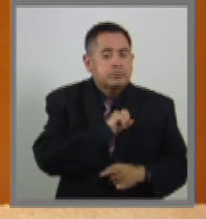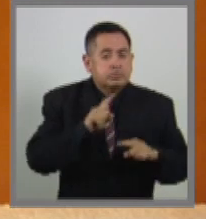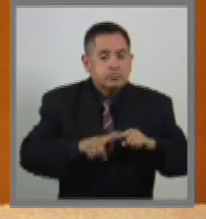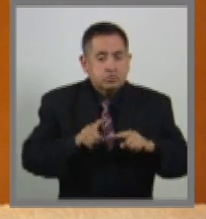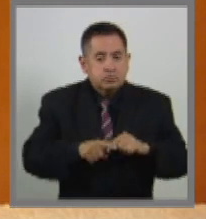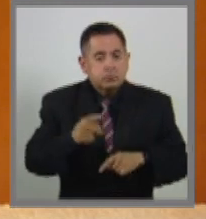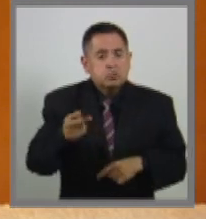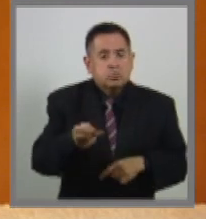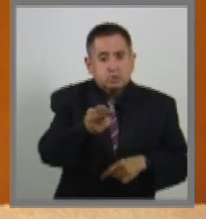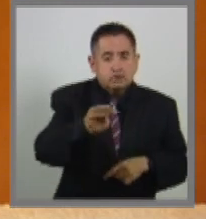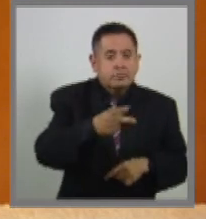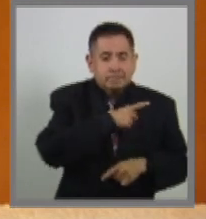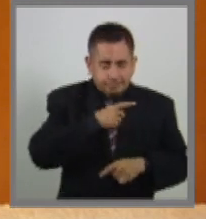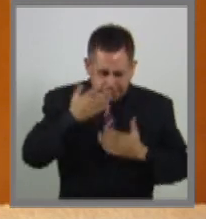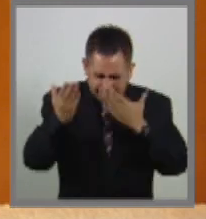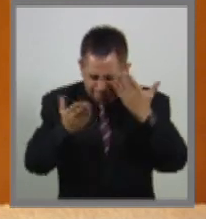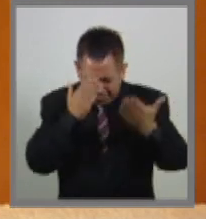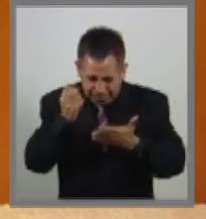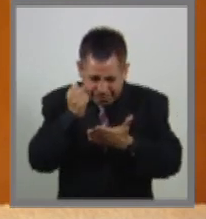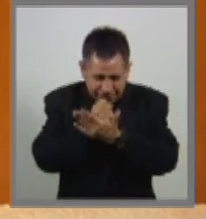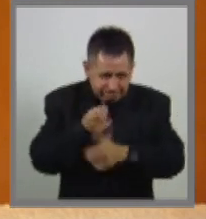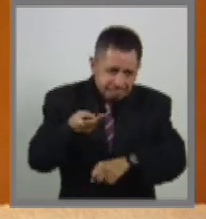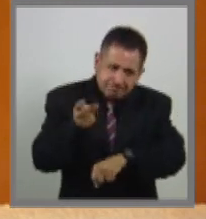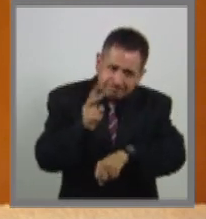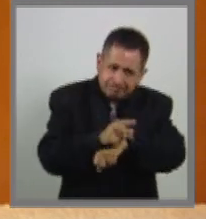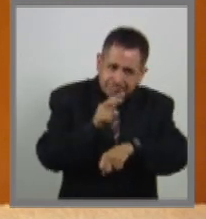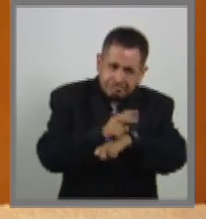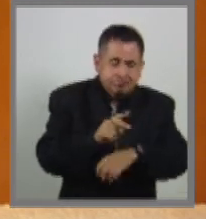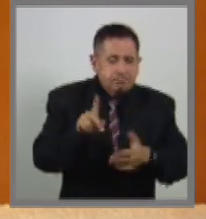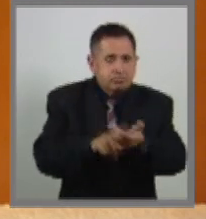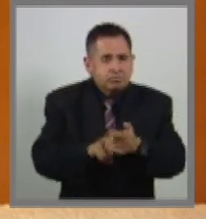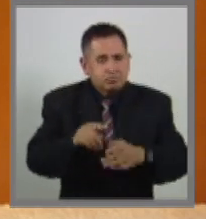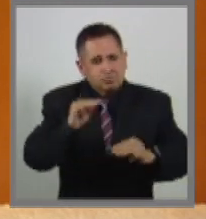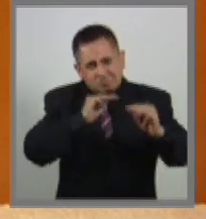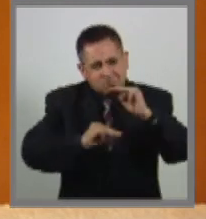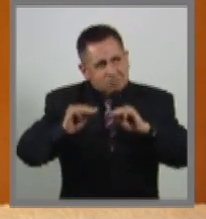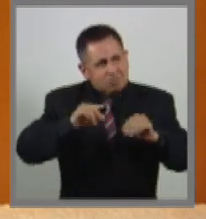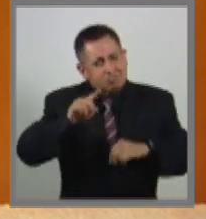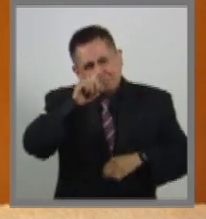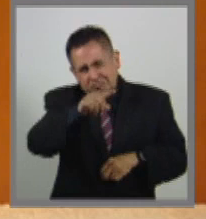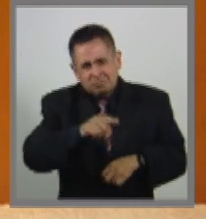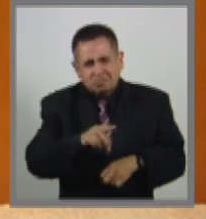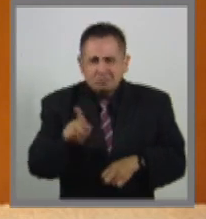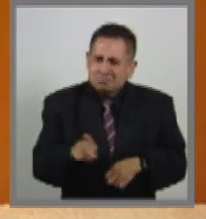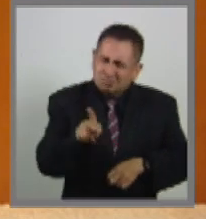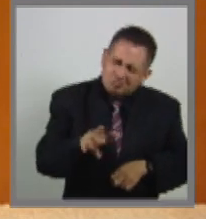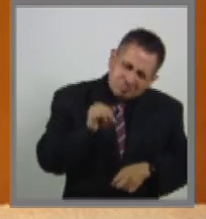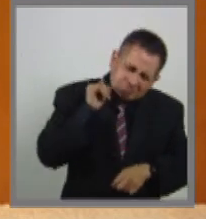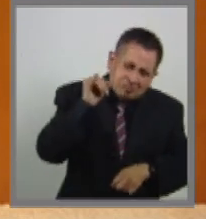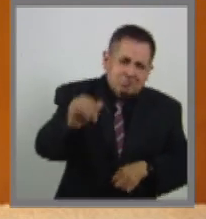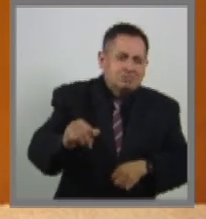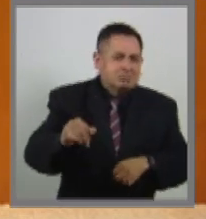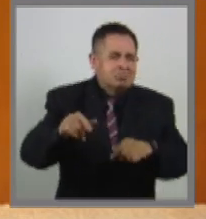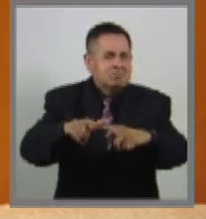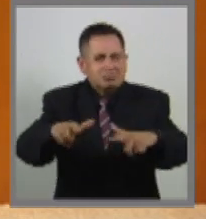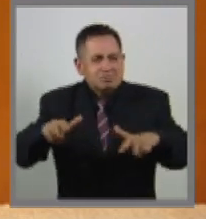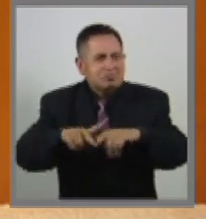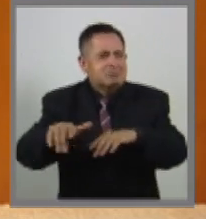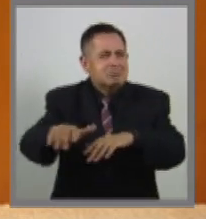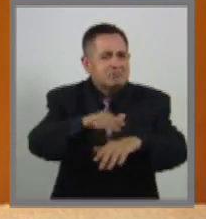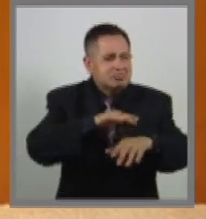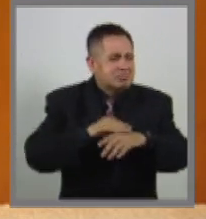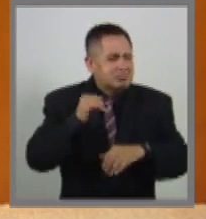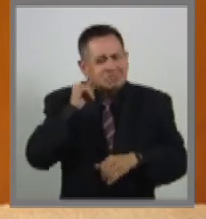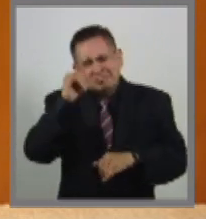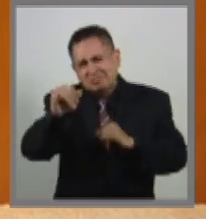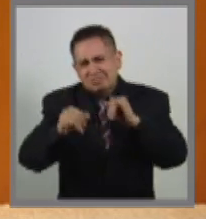lo que ustedes tienen que evaluar y supervisar en la sierra, en la laguna, allá en los centros de